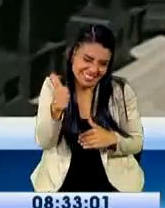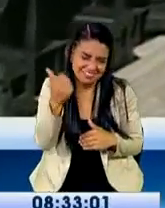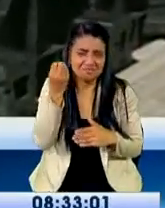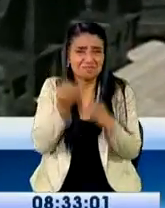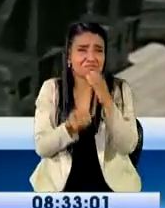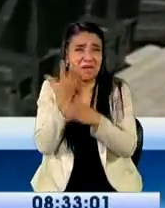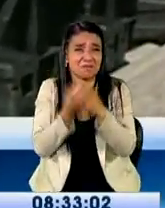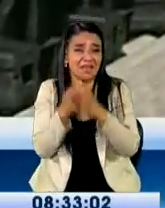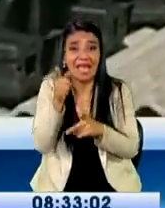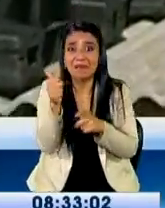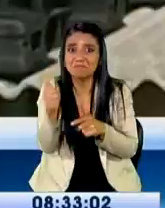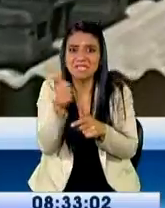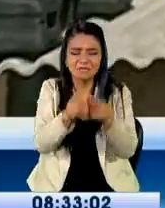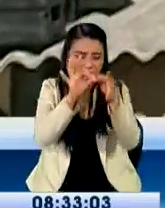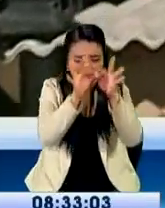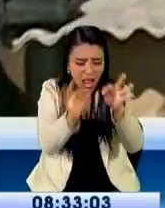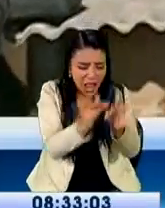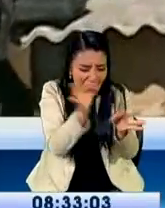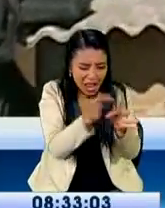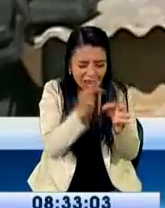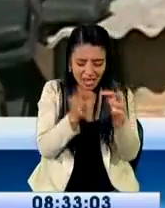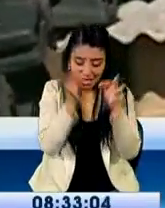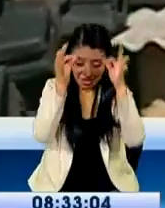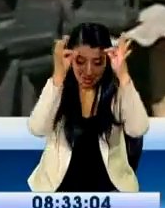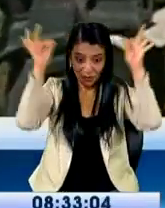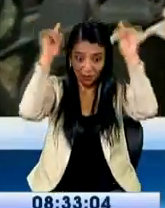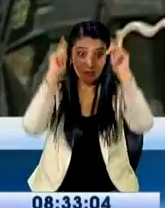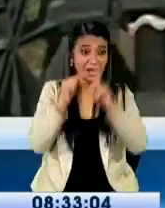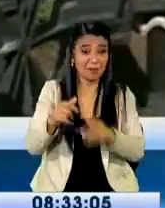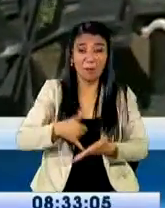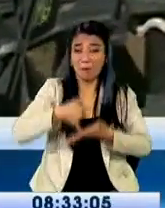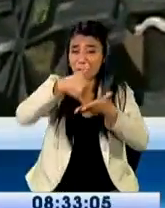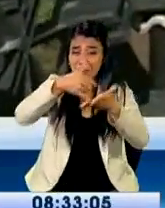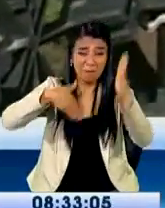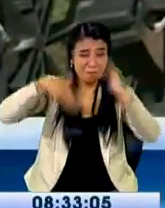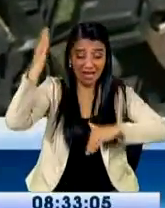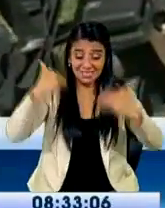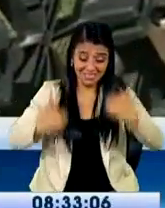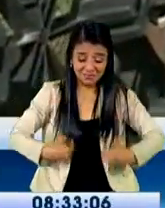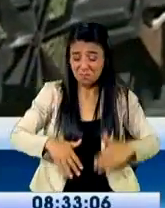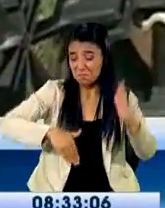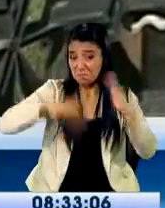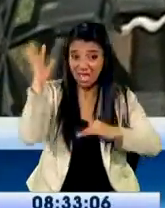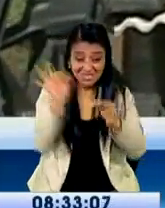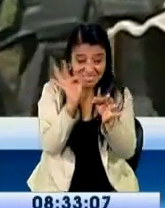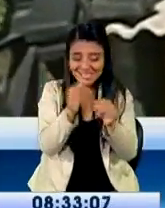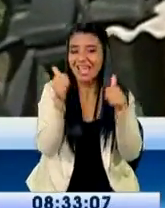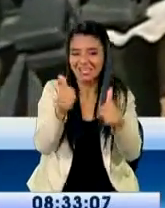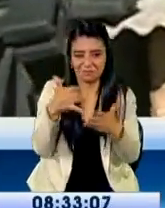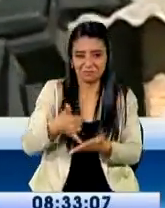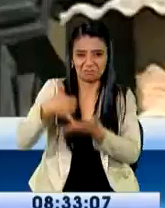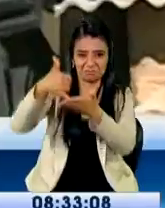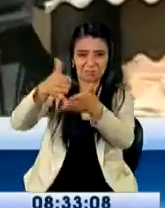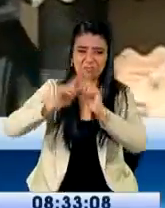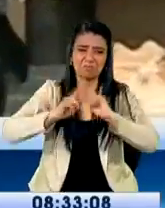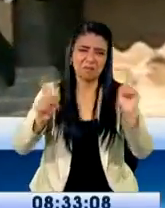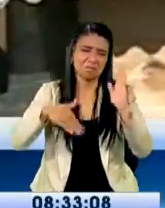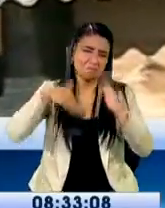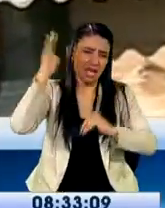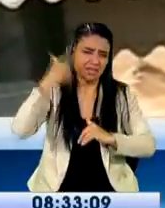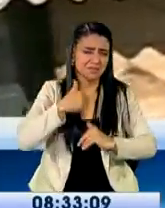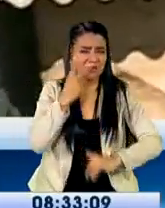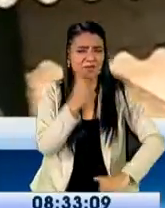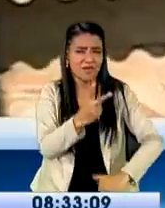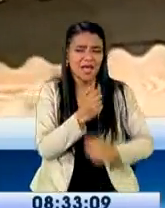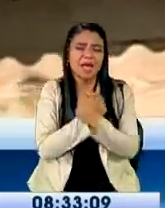creativa, le hace disfraces a su perro. Vamos a tener un premio para el disfraz más original, que será el mejor confeccionado. Pero más que nada he visto